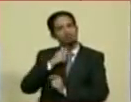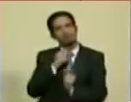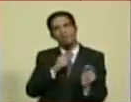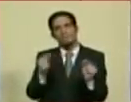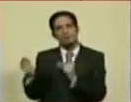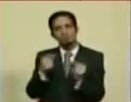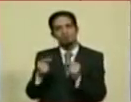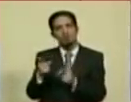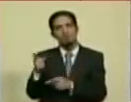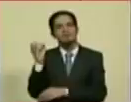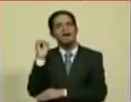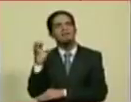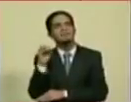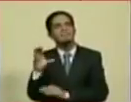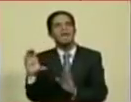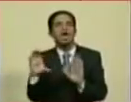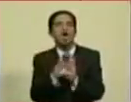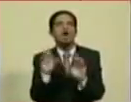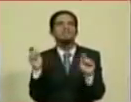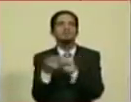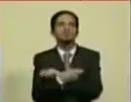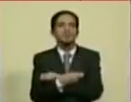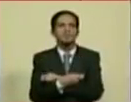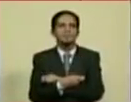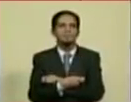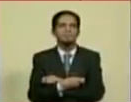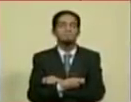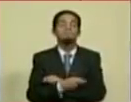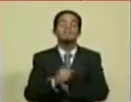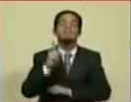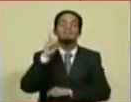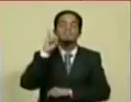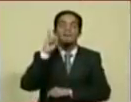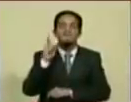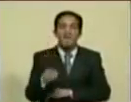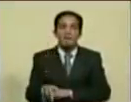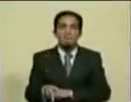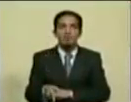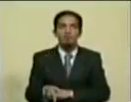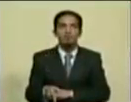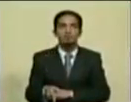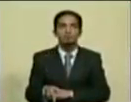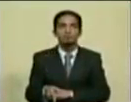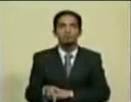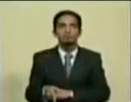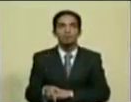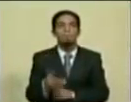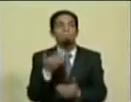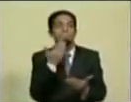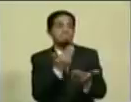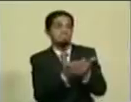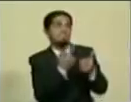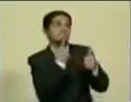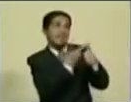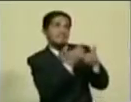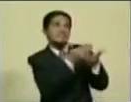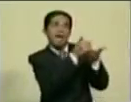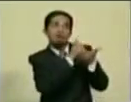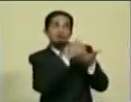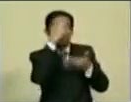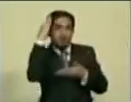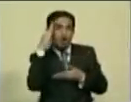Nacional Constituyente. Tenemos que ir a Dios rogando y con el mazo